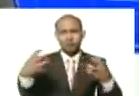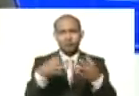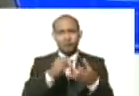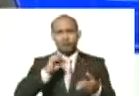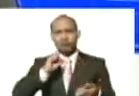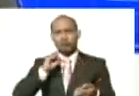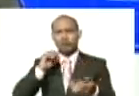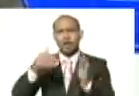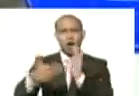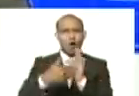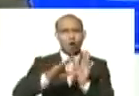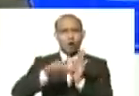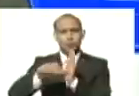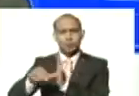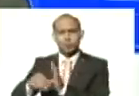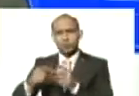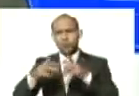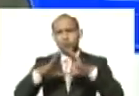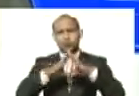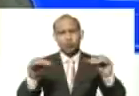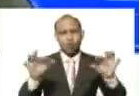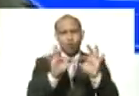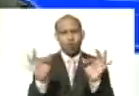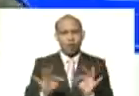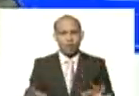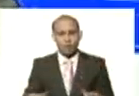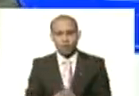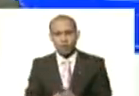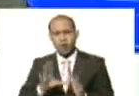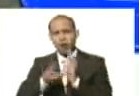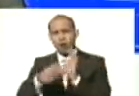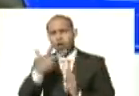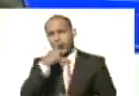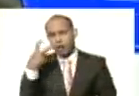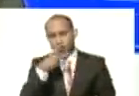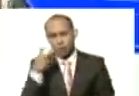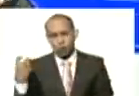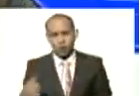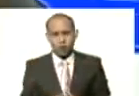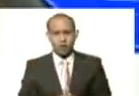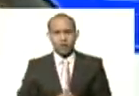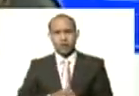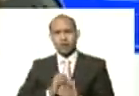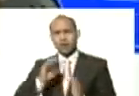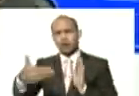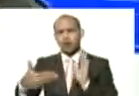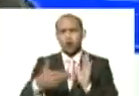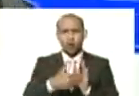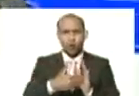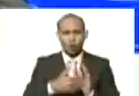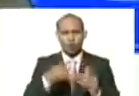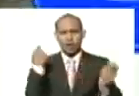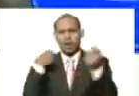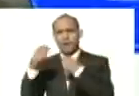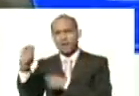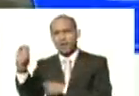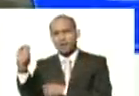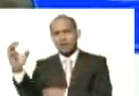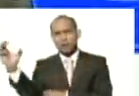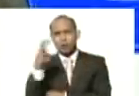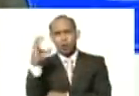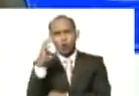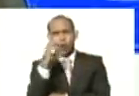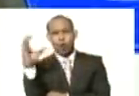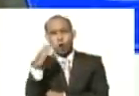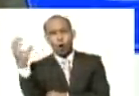delito, en toda su forma, contra el narcotraficante, contra el narcotráfico colombiano,